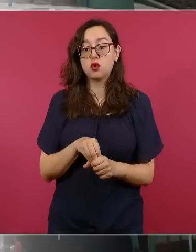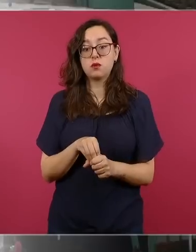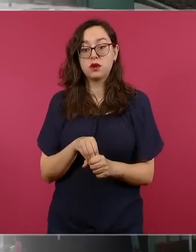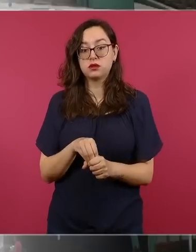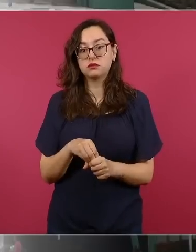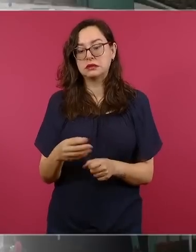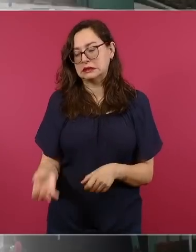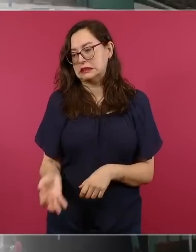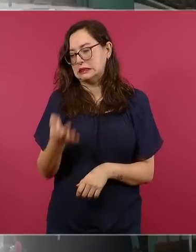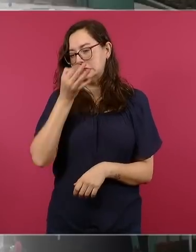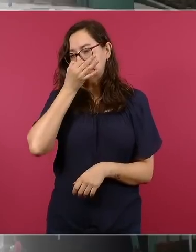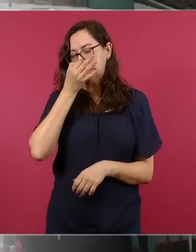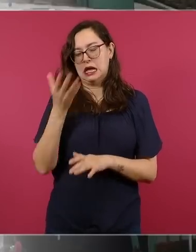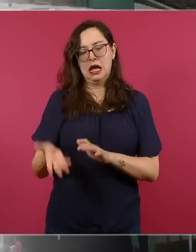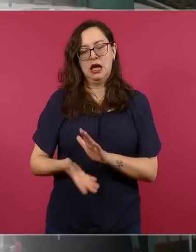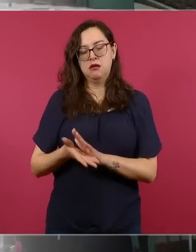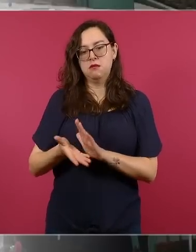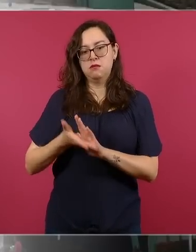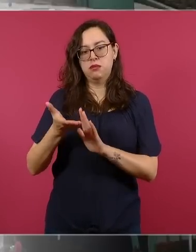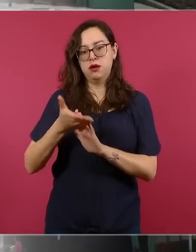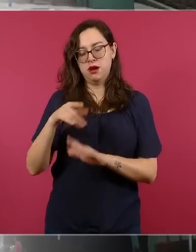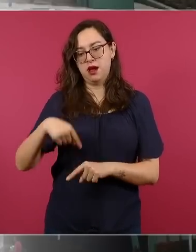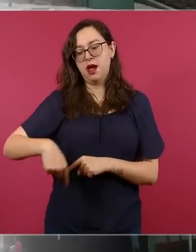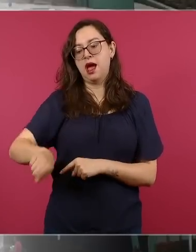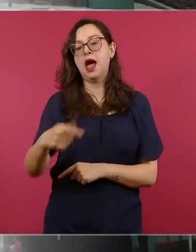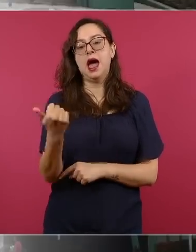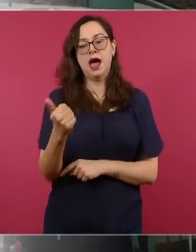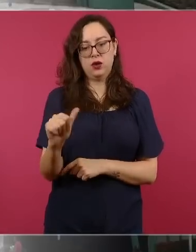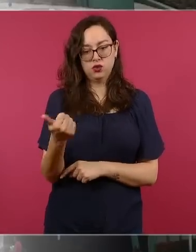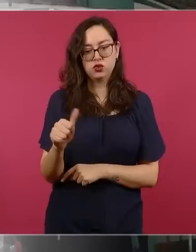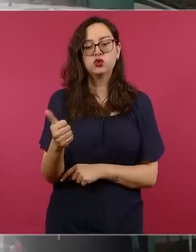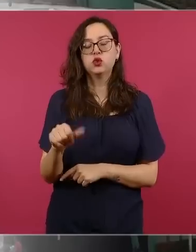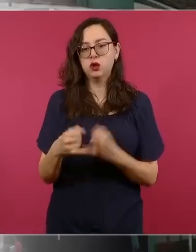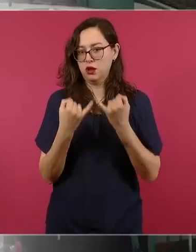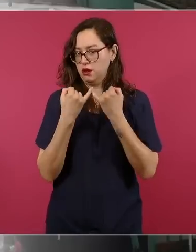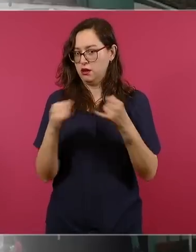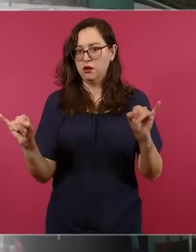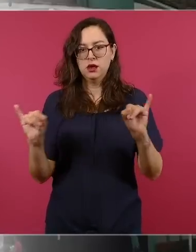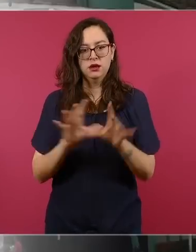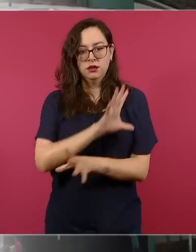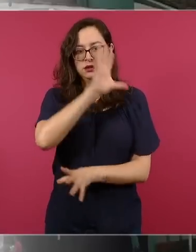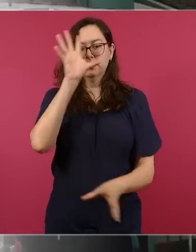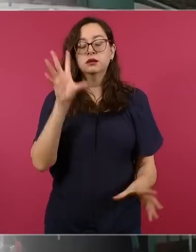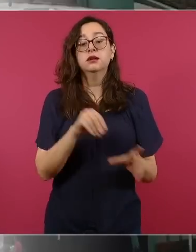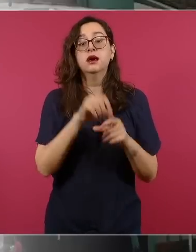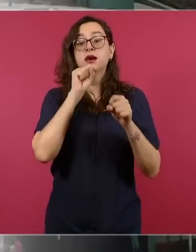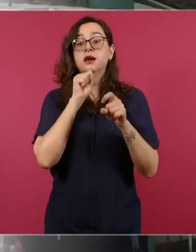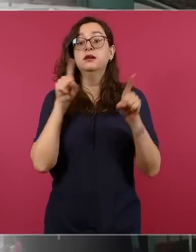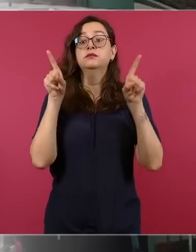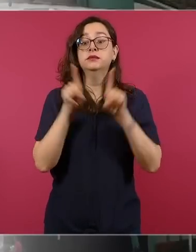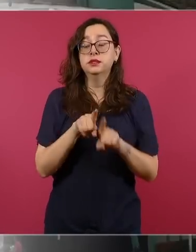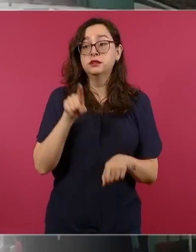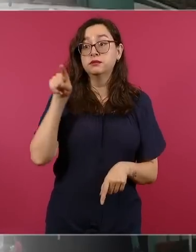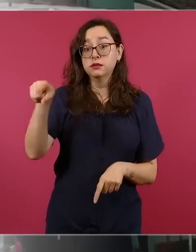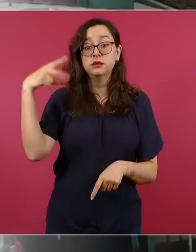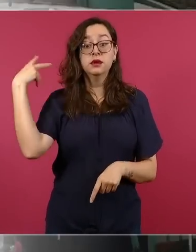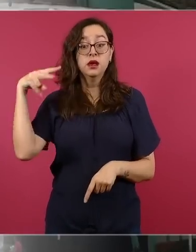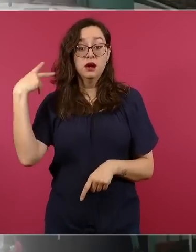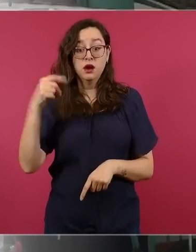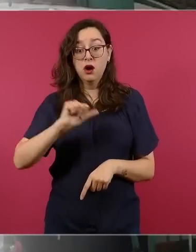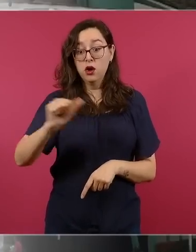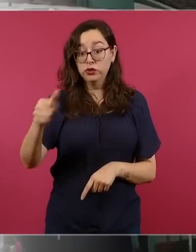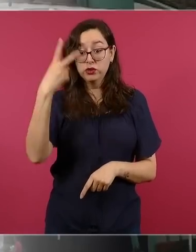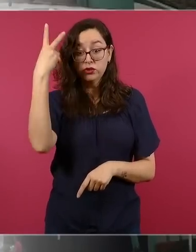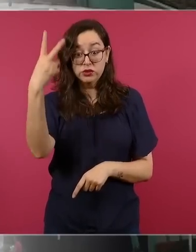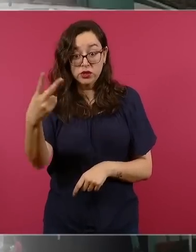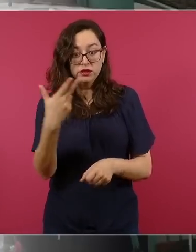de obra civil, pero sobre todo del equipamiento, en agosto de este año. También con el gobierno del estado se están construyendo 2 nuevos hospitales, uno